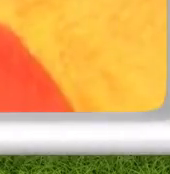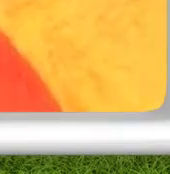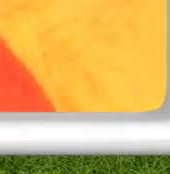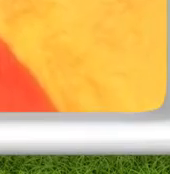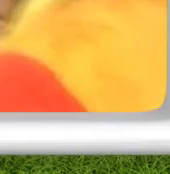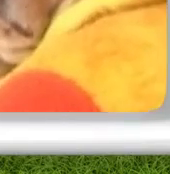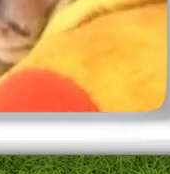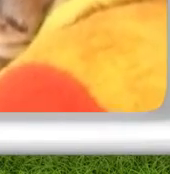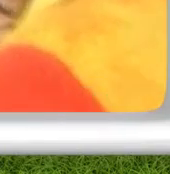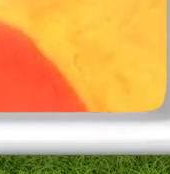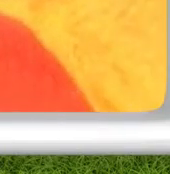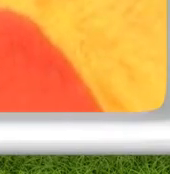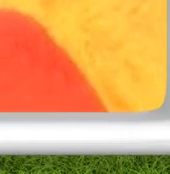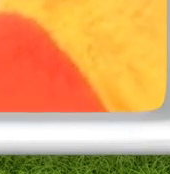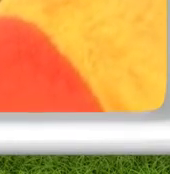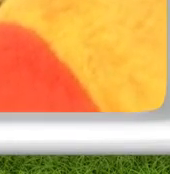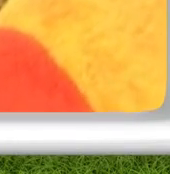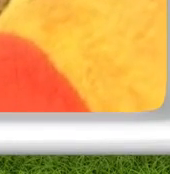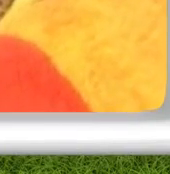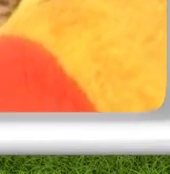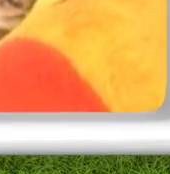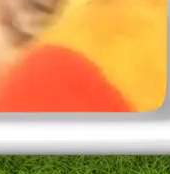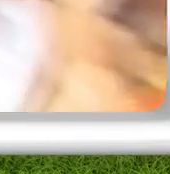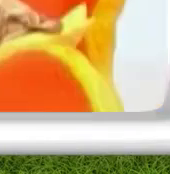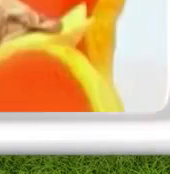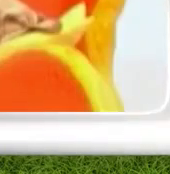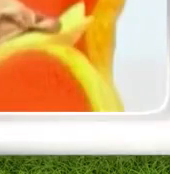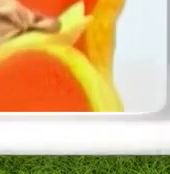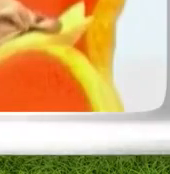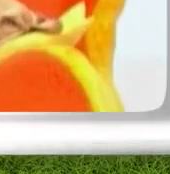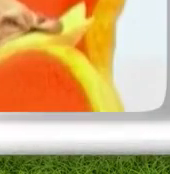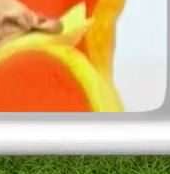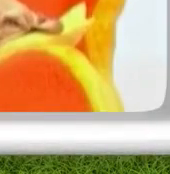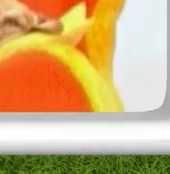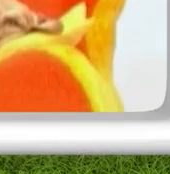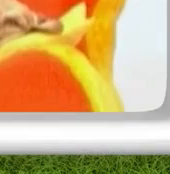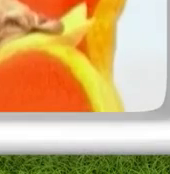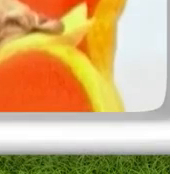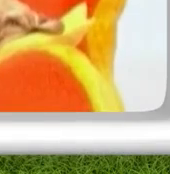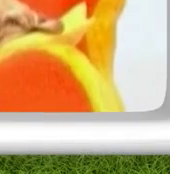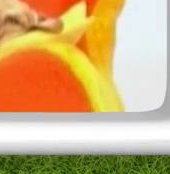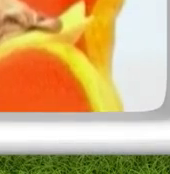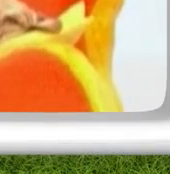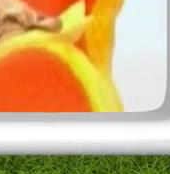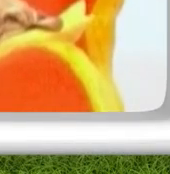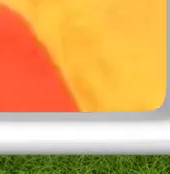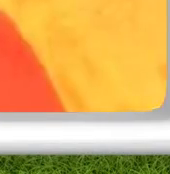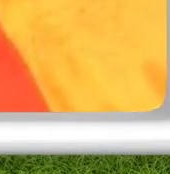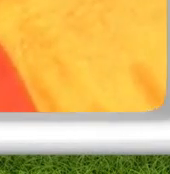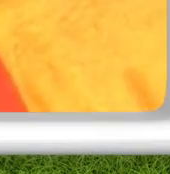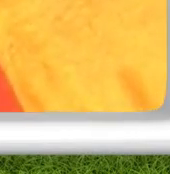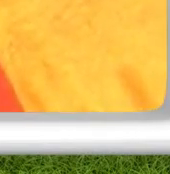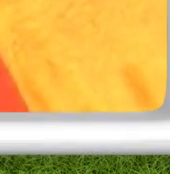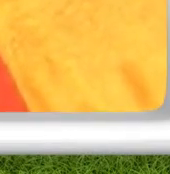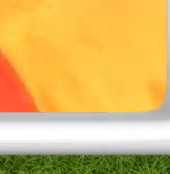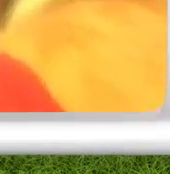Mejor le vendría una cirugía plástica. ¿Cara de perro? ¿Qué ocurrencia que tiene, doctor? ¿Cara